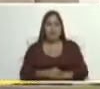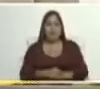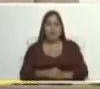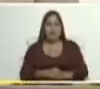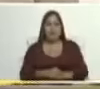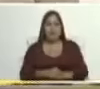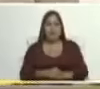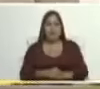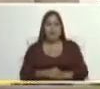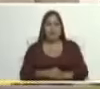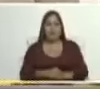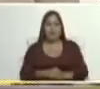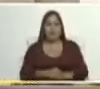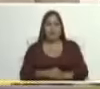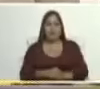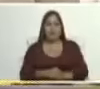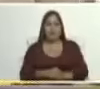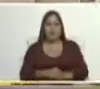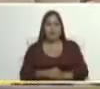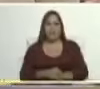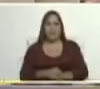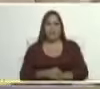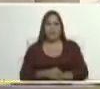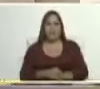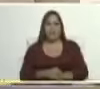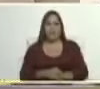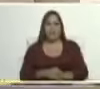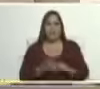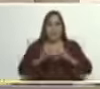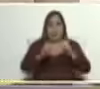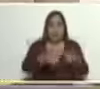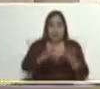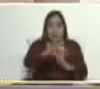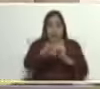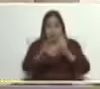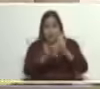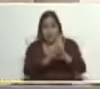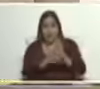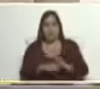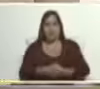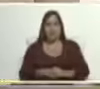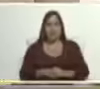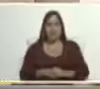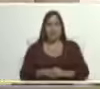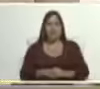En tercer lugar, el preámbulo de nuestra Constitución